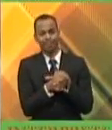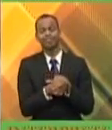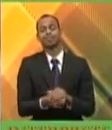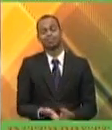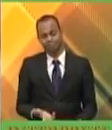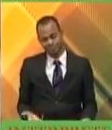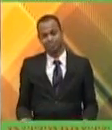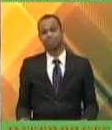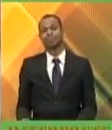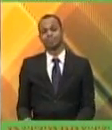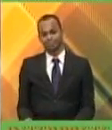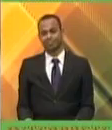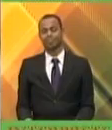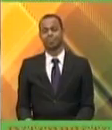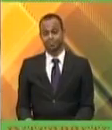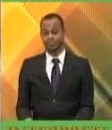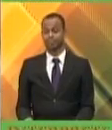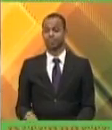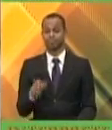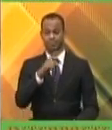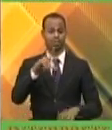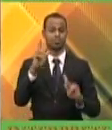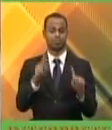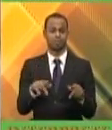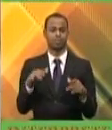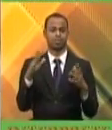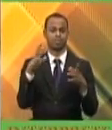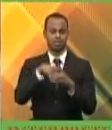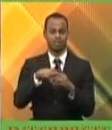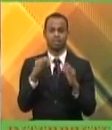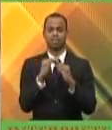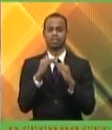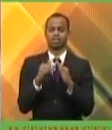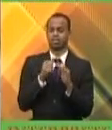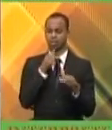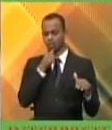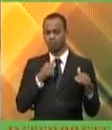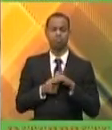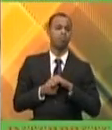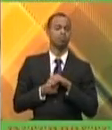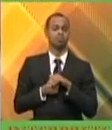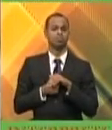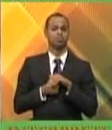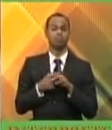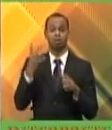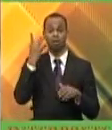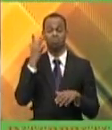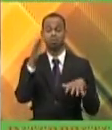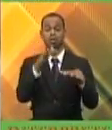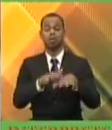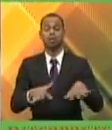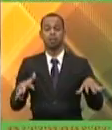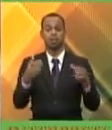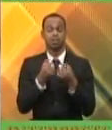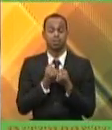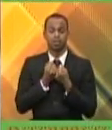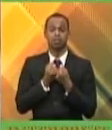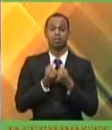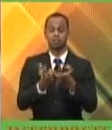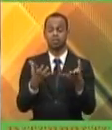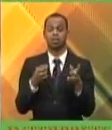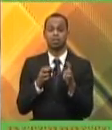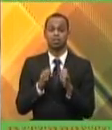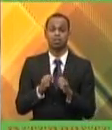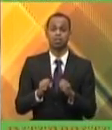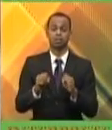esas personas están en su casa recluidas porque el medio no les proporciona las